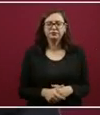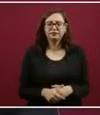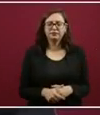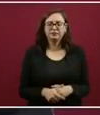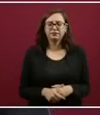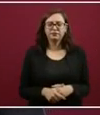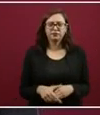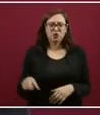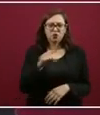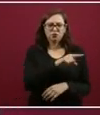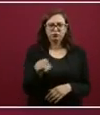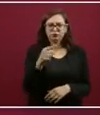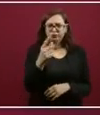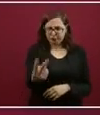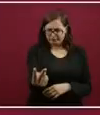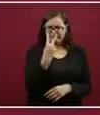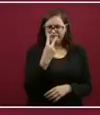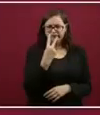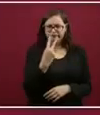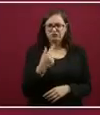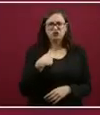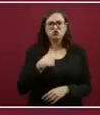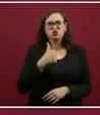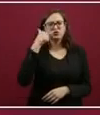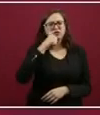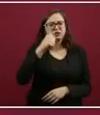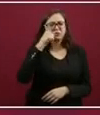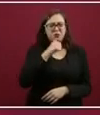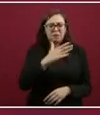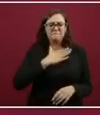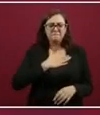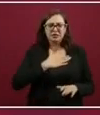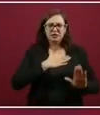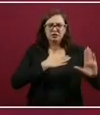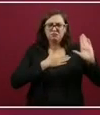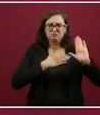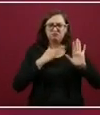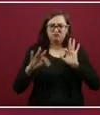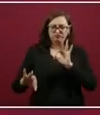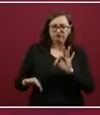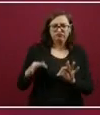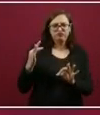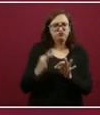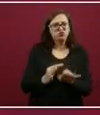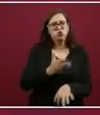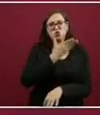porque estoy acostumbrado a cumplir mis compromisos.